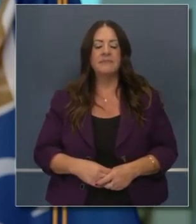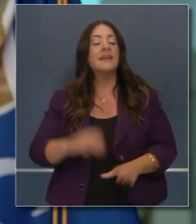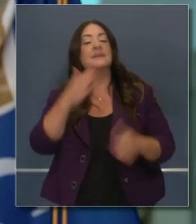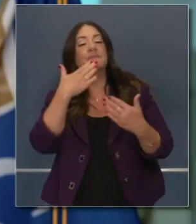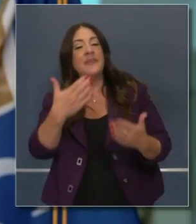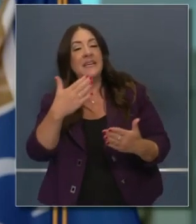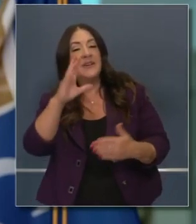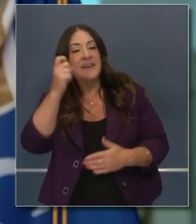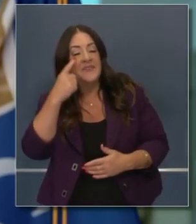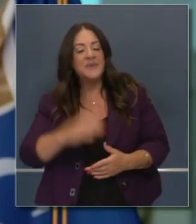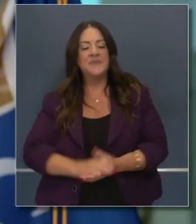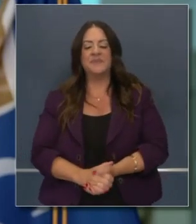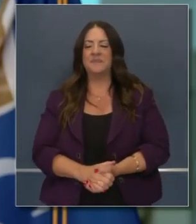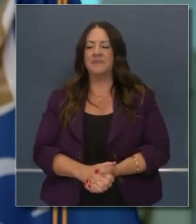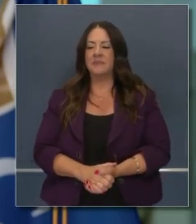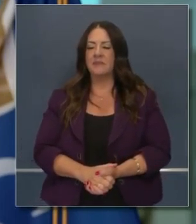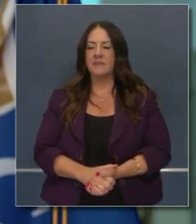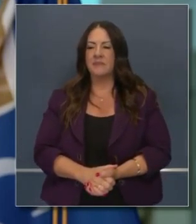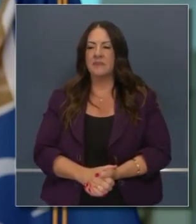Gracias.